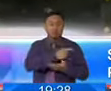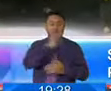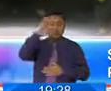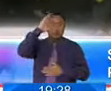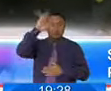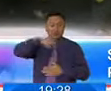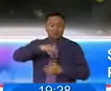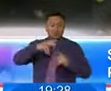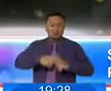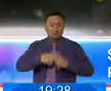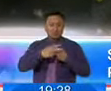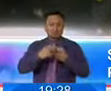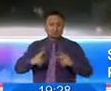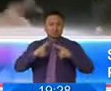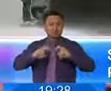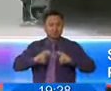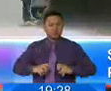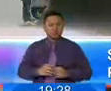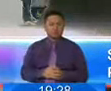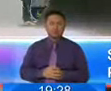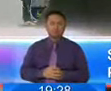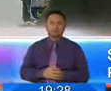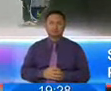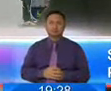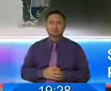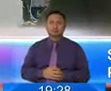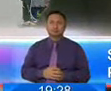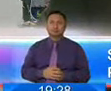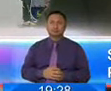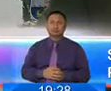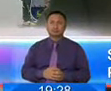policía iniciara con las investigaciones. A través